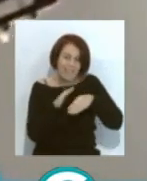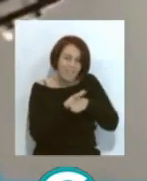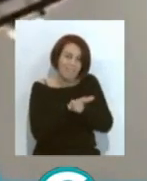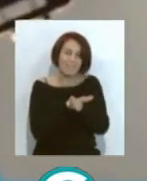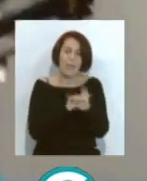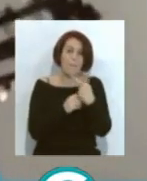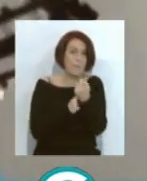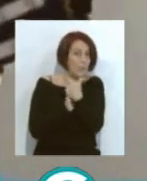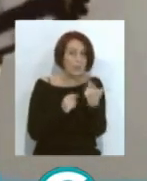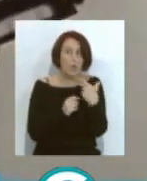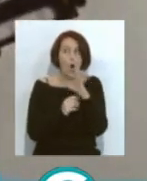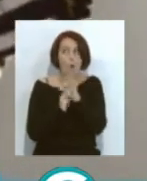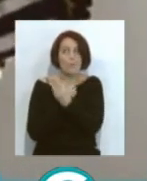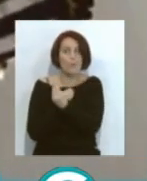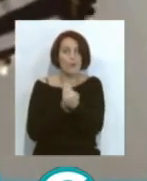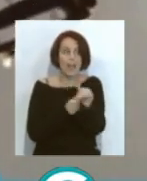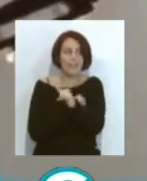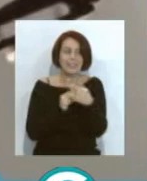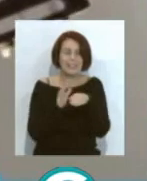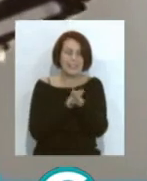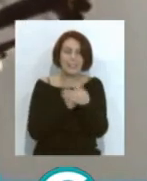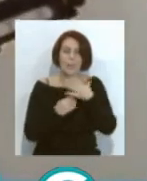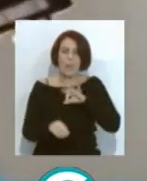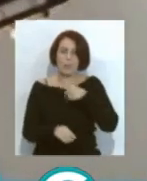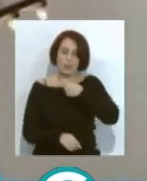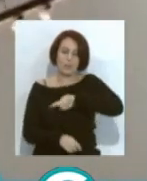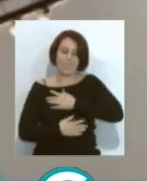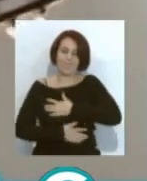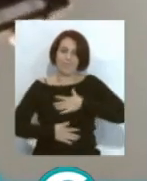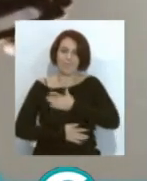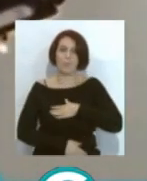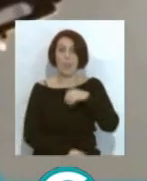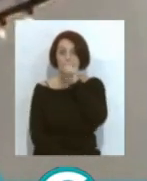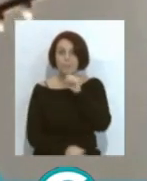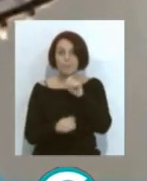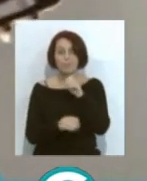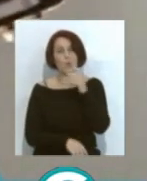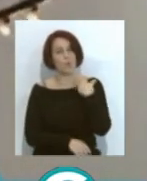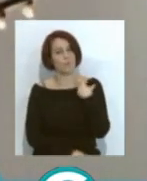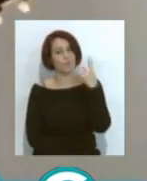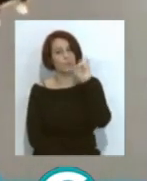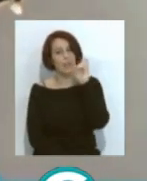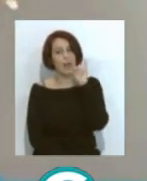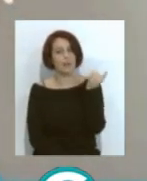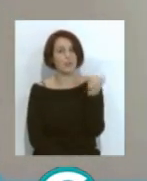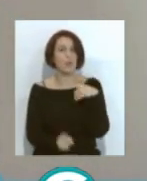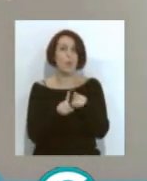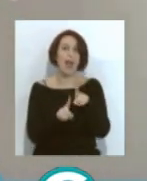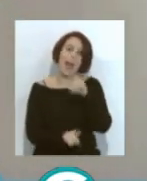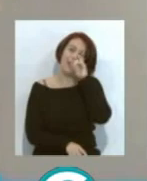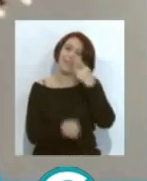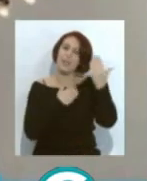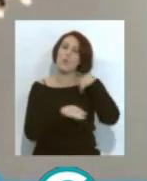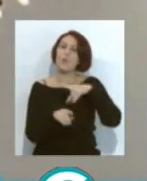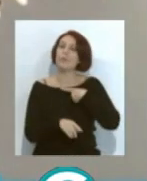rinconcito de lo poquito mucho que vaya a haber, pues estaremos encantados. David, un paso doble que suena muy añejo, que suena